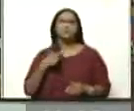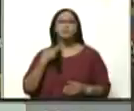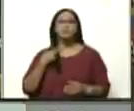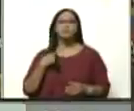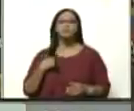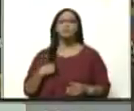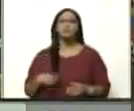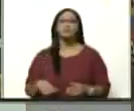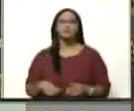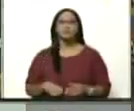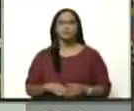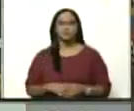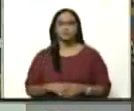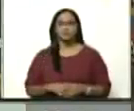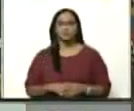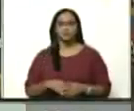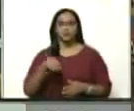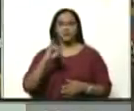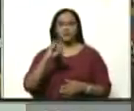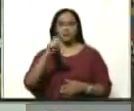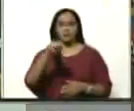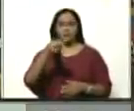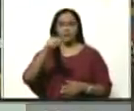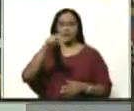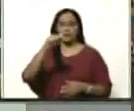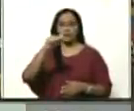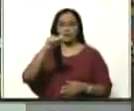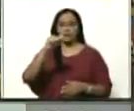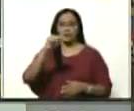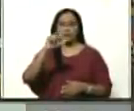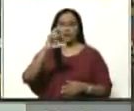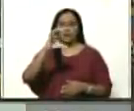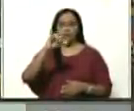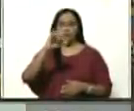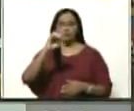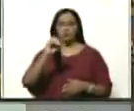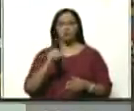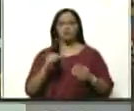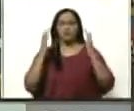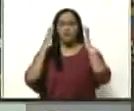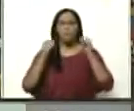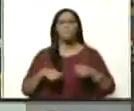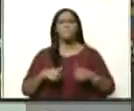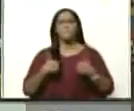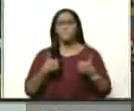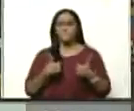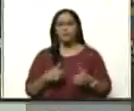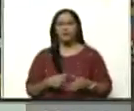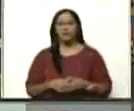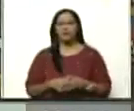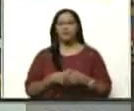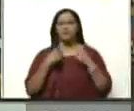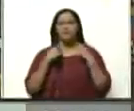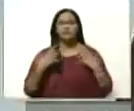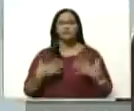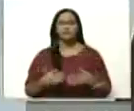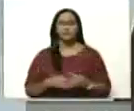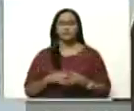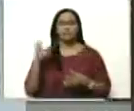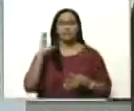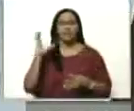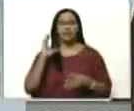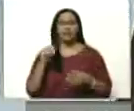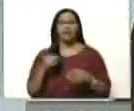Ignacio Ramonet, uno de los intelectuales más lúcidos, ¿no? Caracas. En el Palacio de